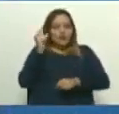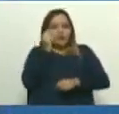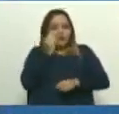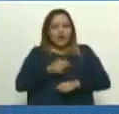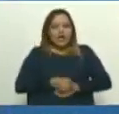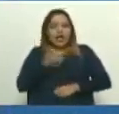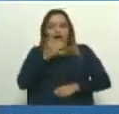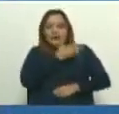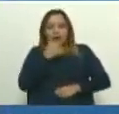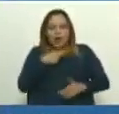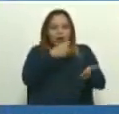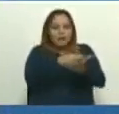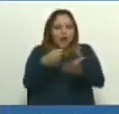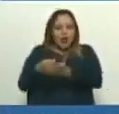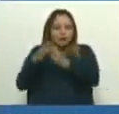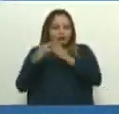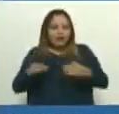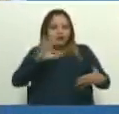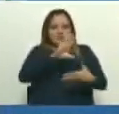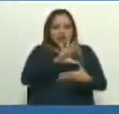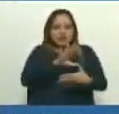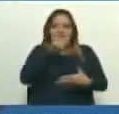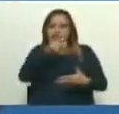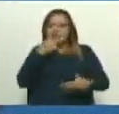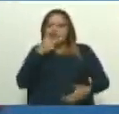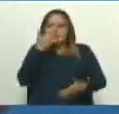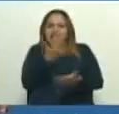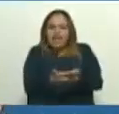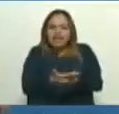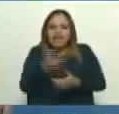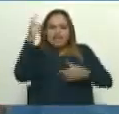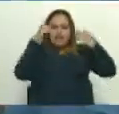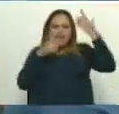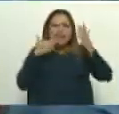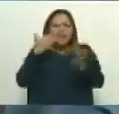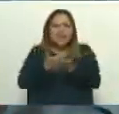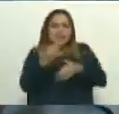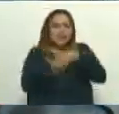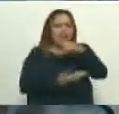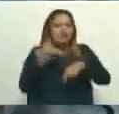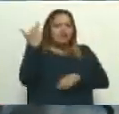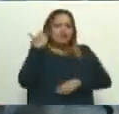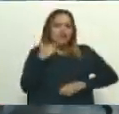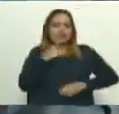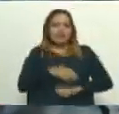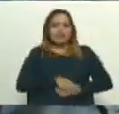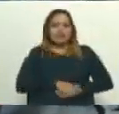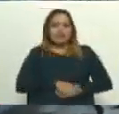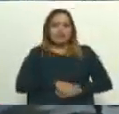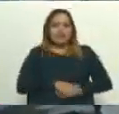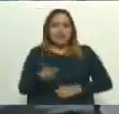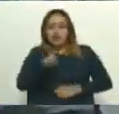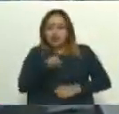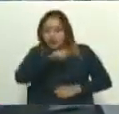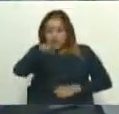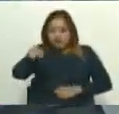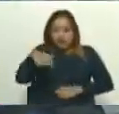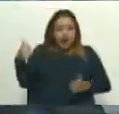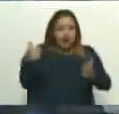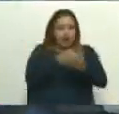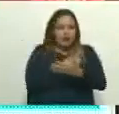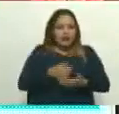mejores salarios de nuestra región. Y fue gracias a Hugo Chávez y fue gracias a la Revolución Bolivariana. No a esos golpistas, a